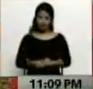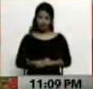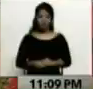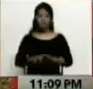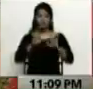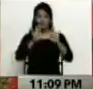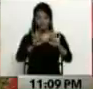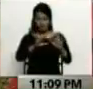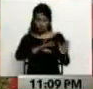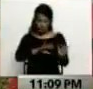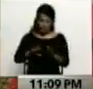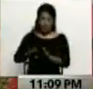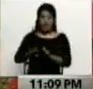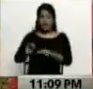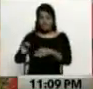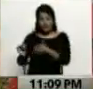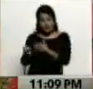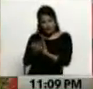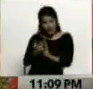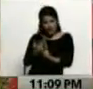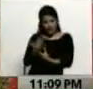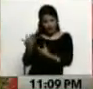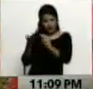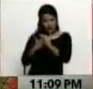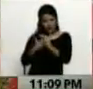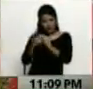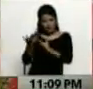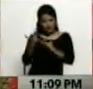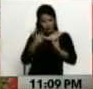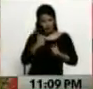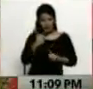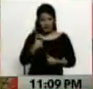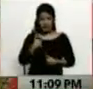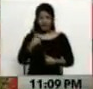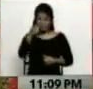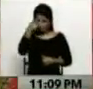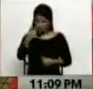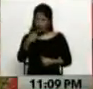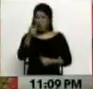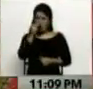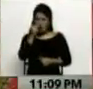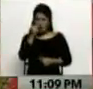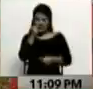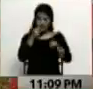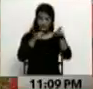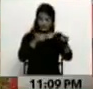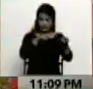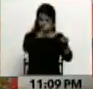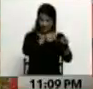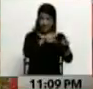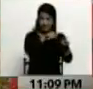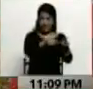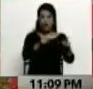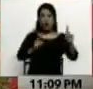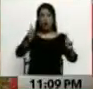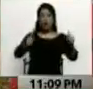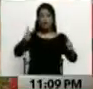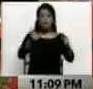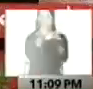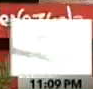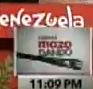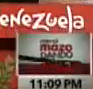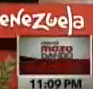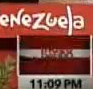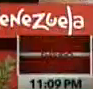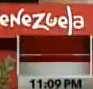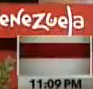asesinado patriota mirimiri nos informa este personaje está compitiendo con el multifacético Ismael García